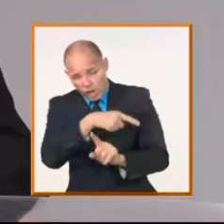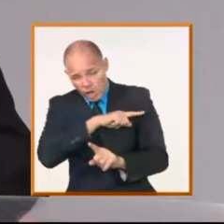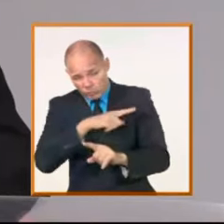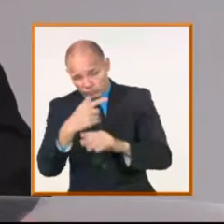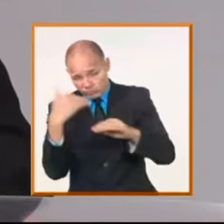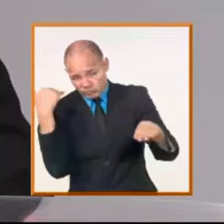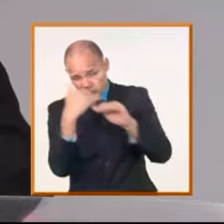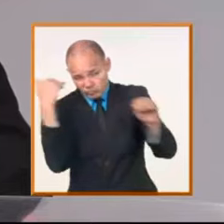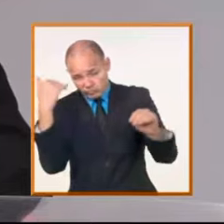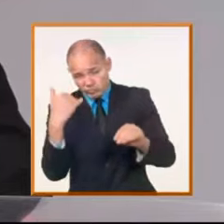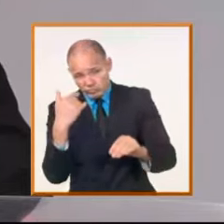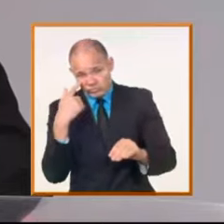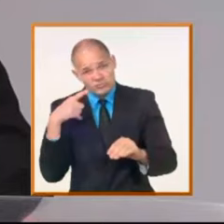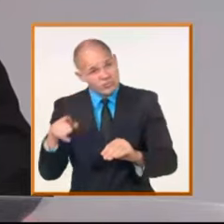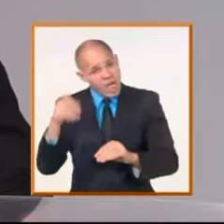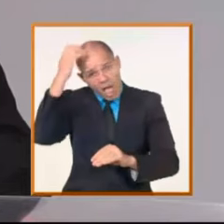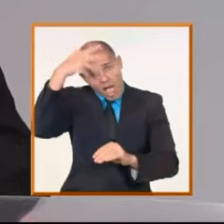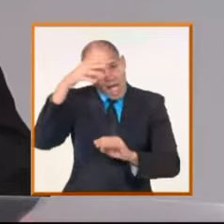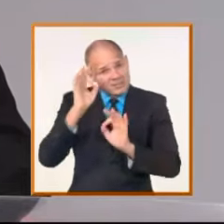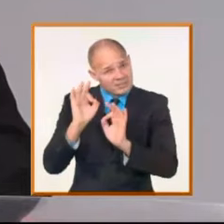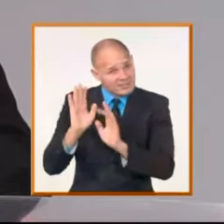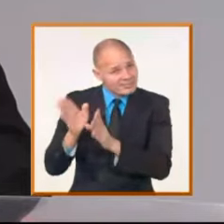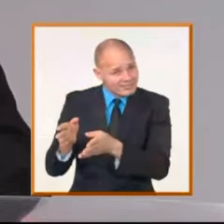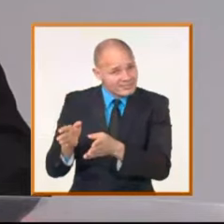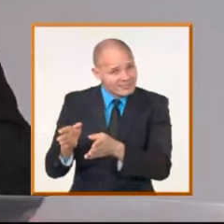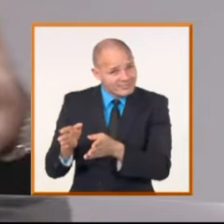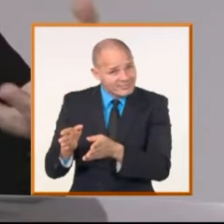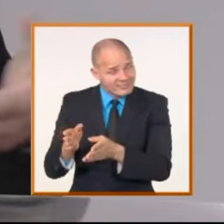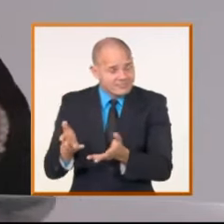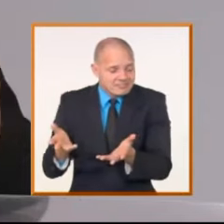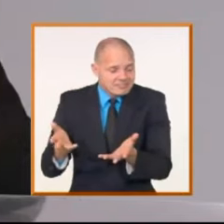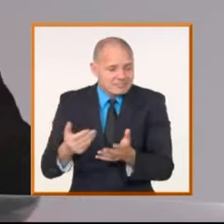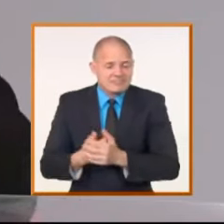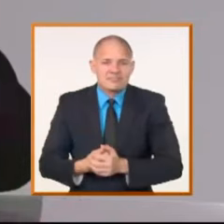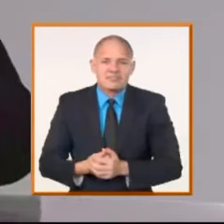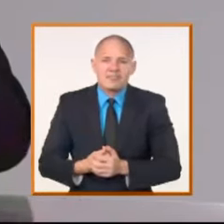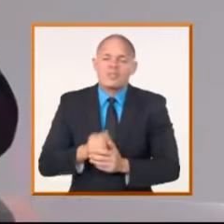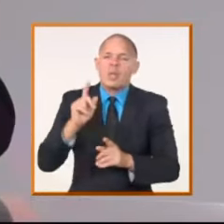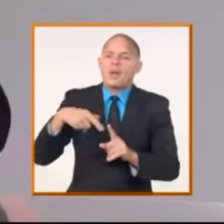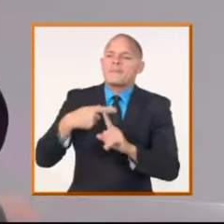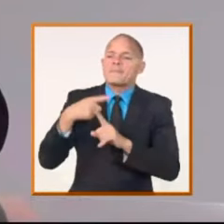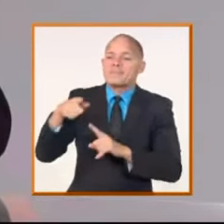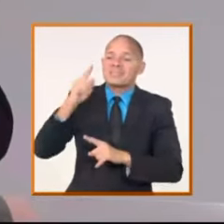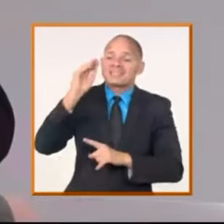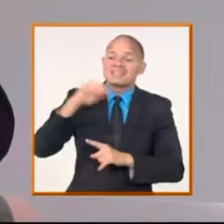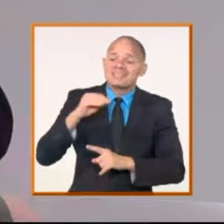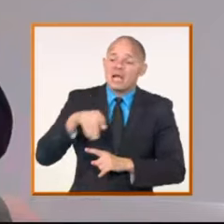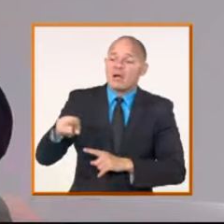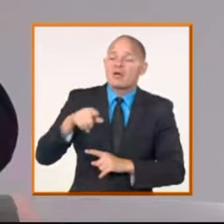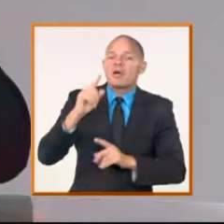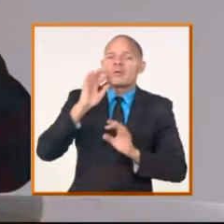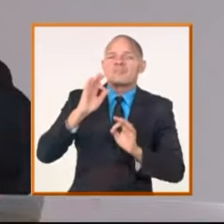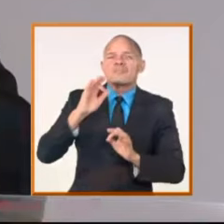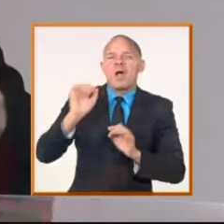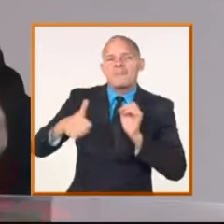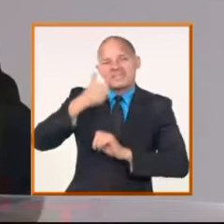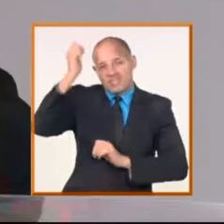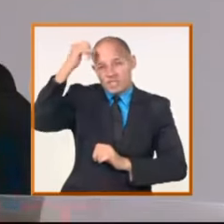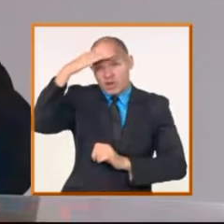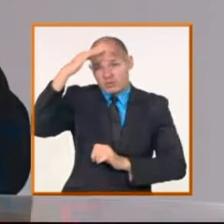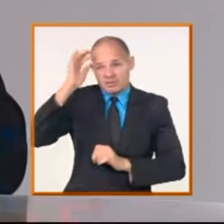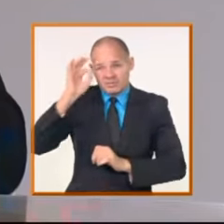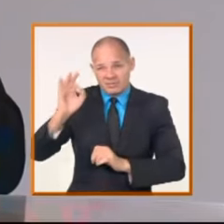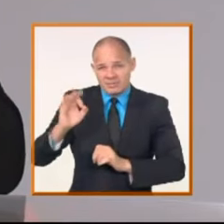lo afecta es mucho más matizado, porque para la base electoral de Trump, el voto duro de Trump, eso